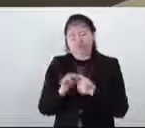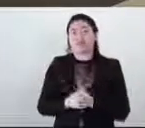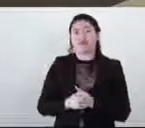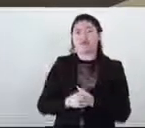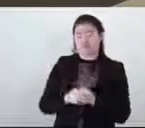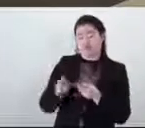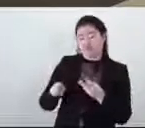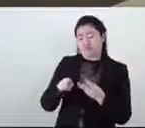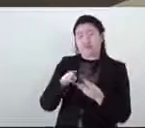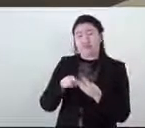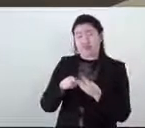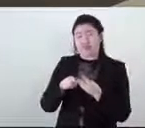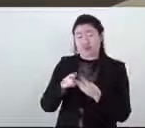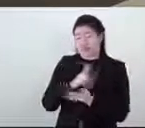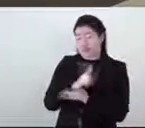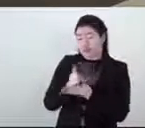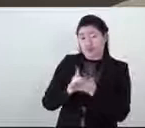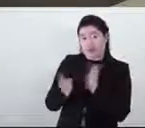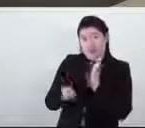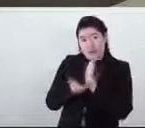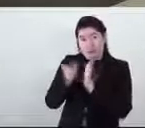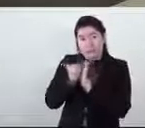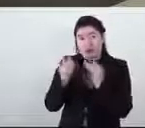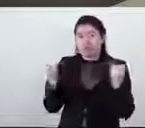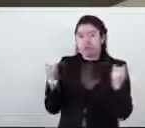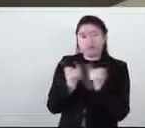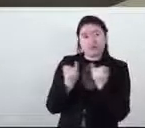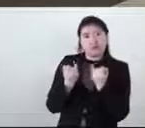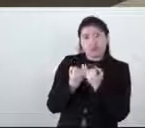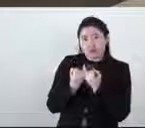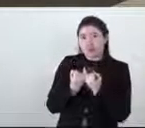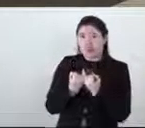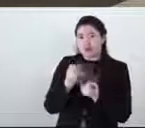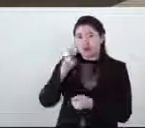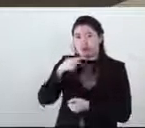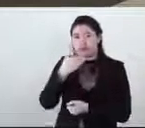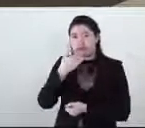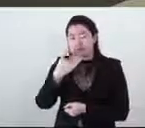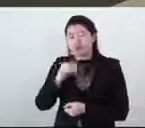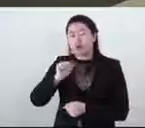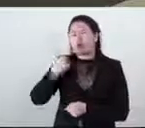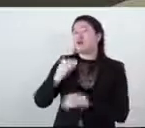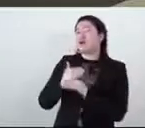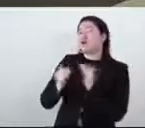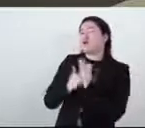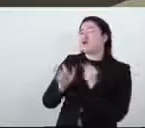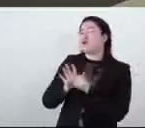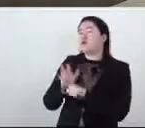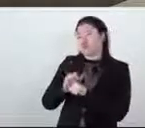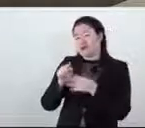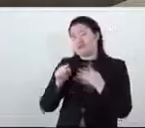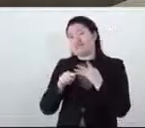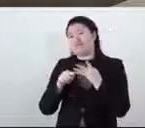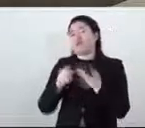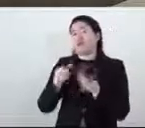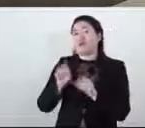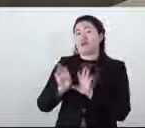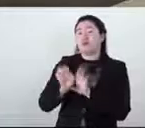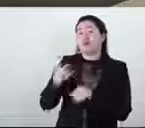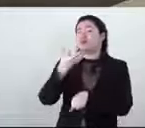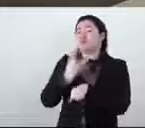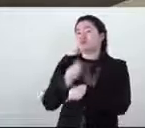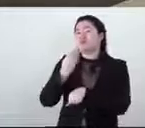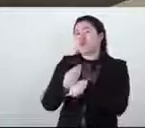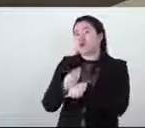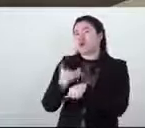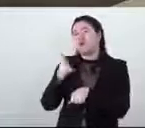construcción con lo que requerido por el diseño? Y otros factores posiblemente contribuyentes, tales como la operación, reparaciones y